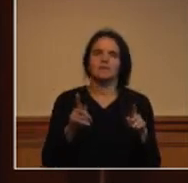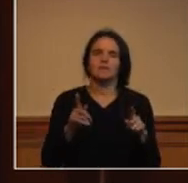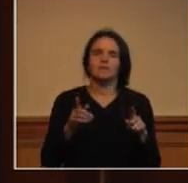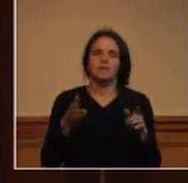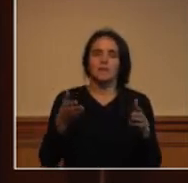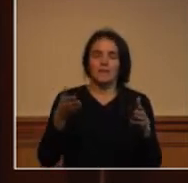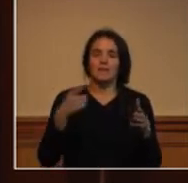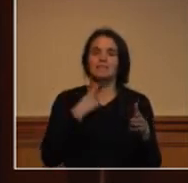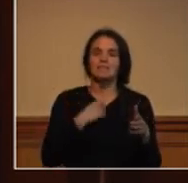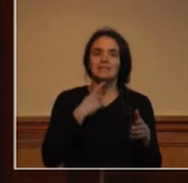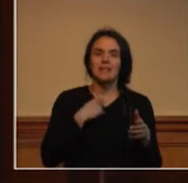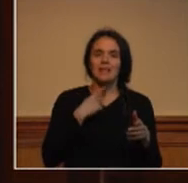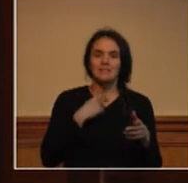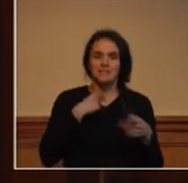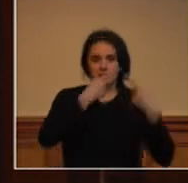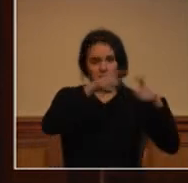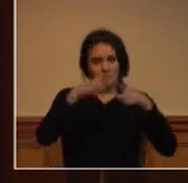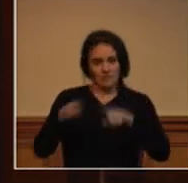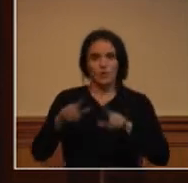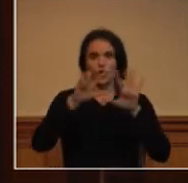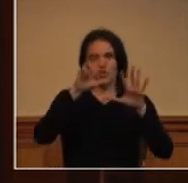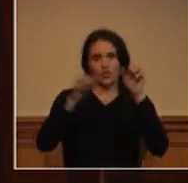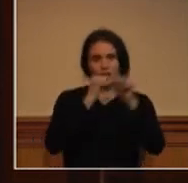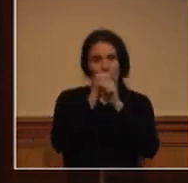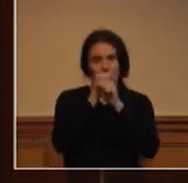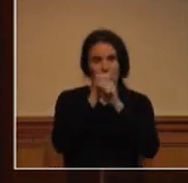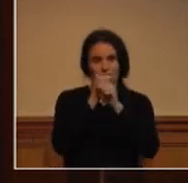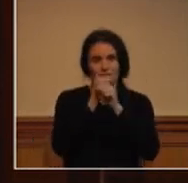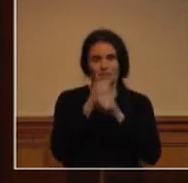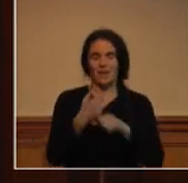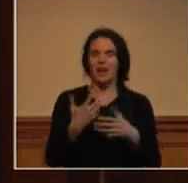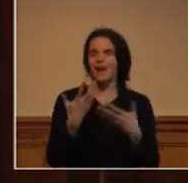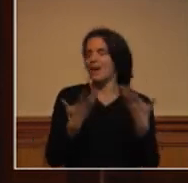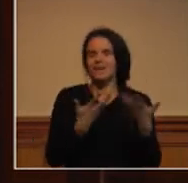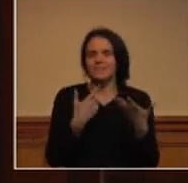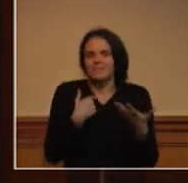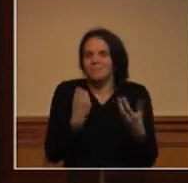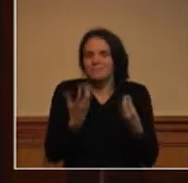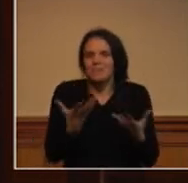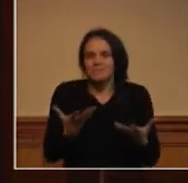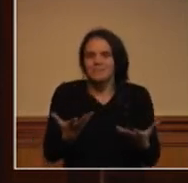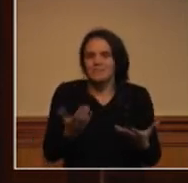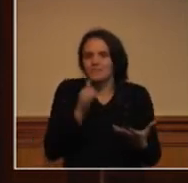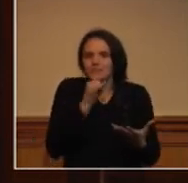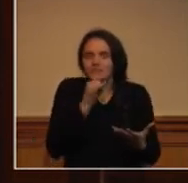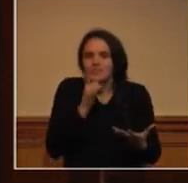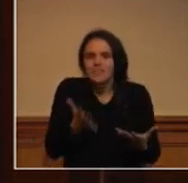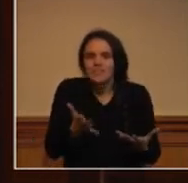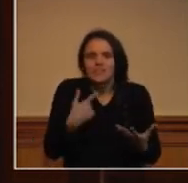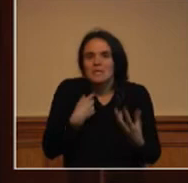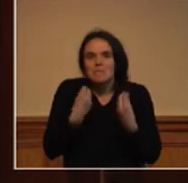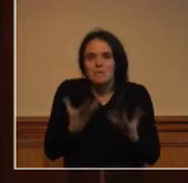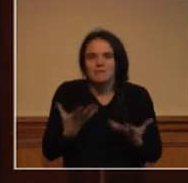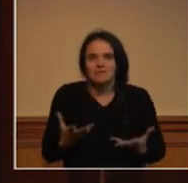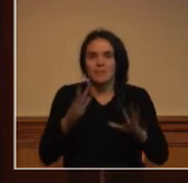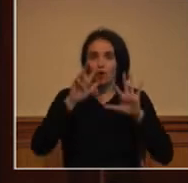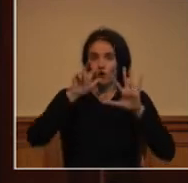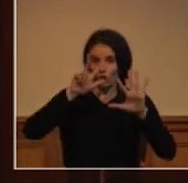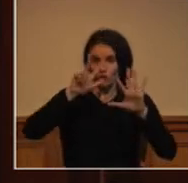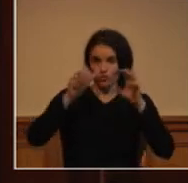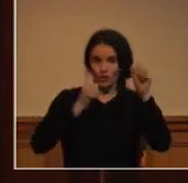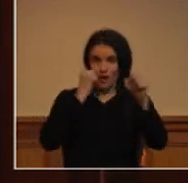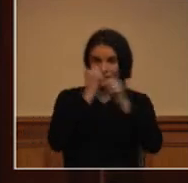interés a los 8 años. Algo pasa a los 8 años. Nosotros todavía no sabemos qué es y